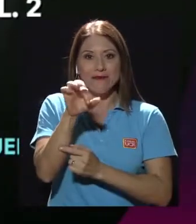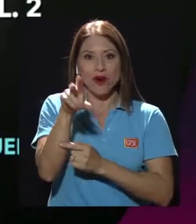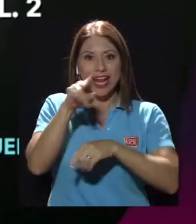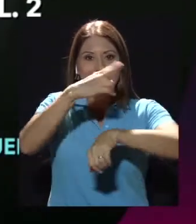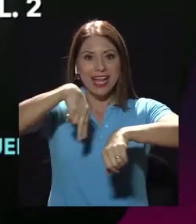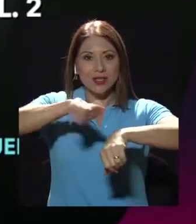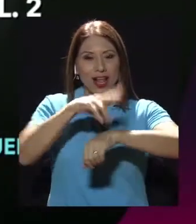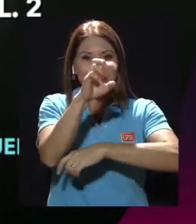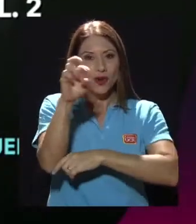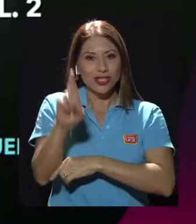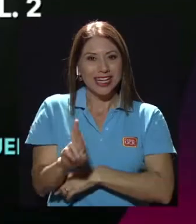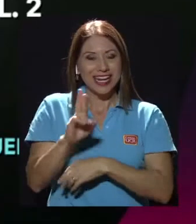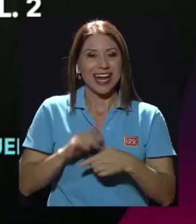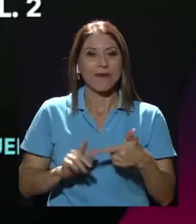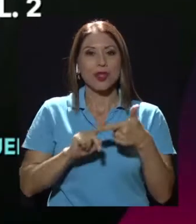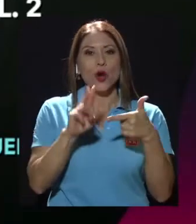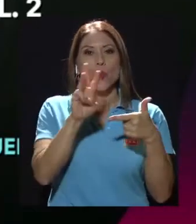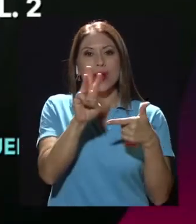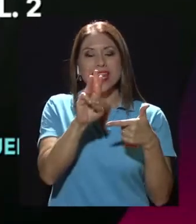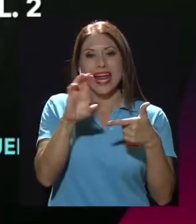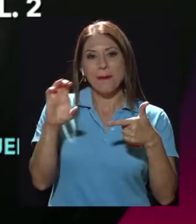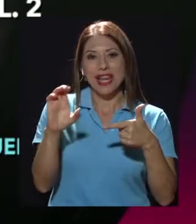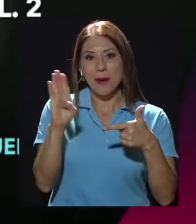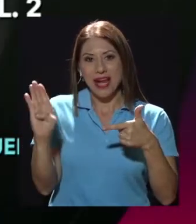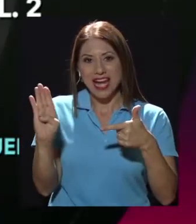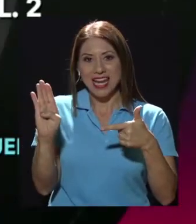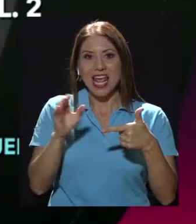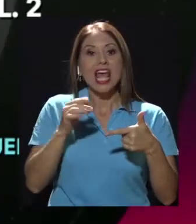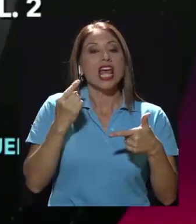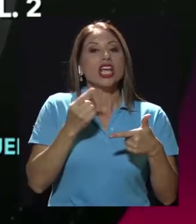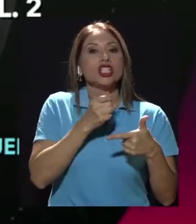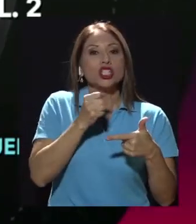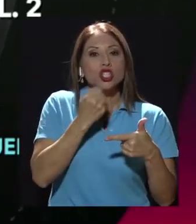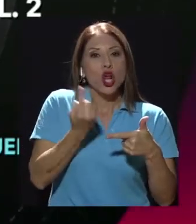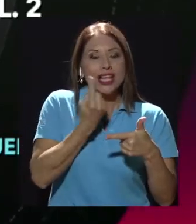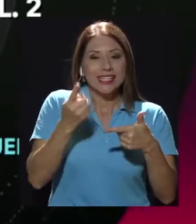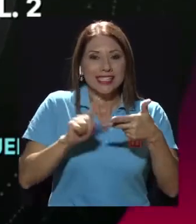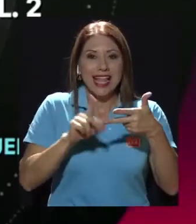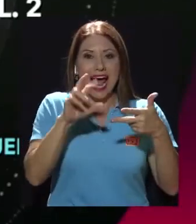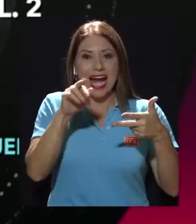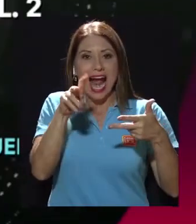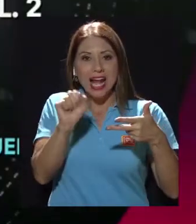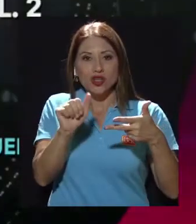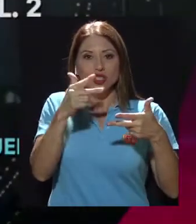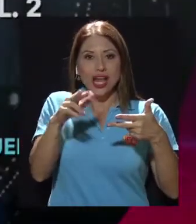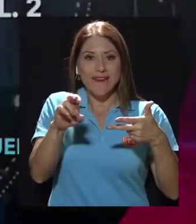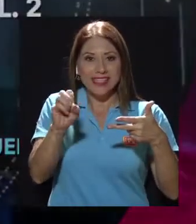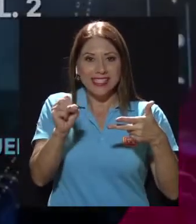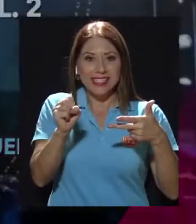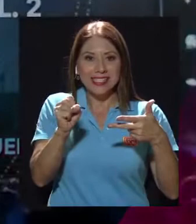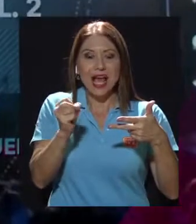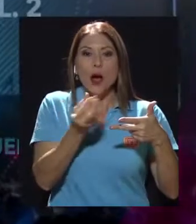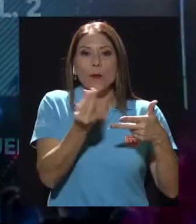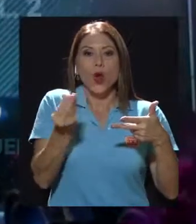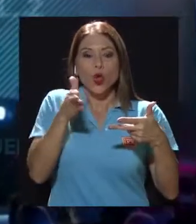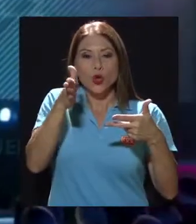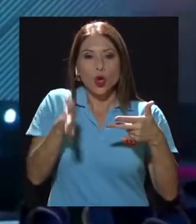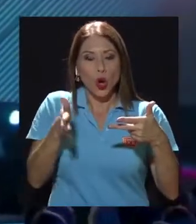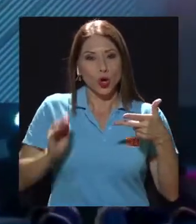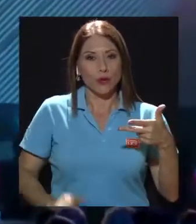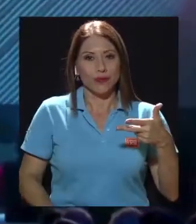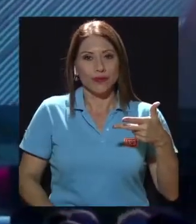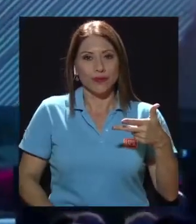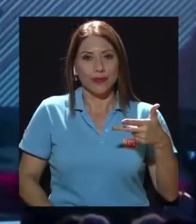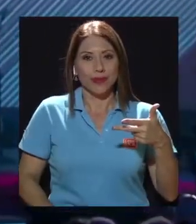Rica. Winnie Camila Bird, solista. Carlos Chávez, productor. Y